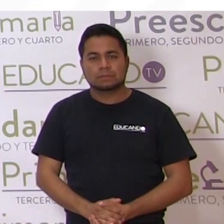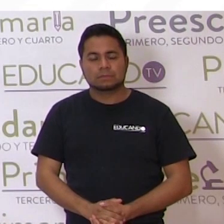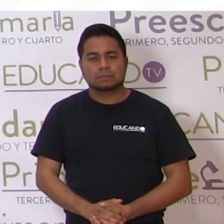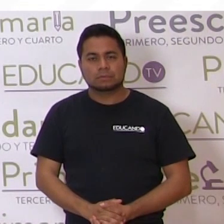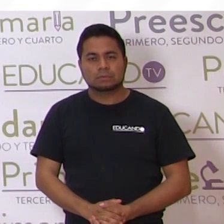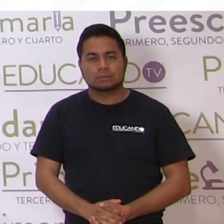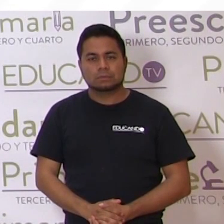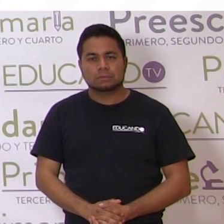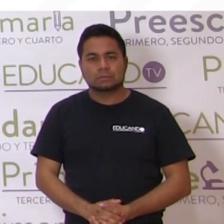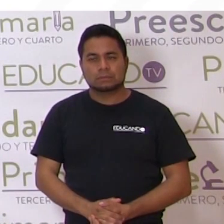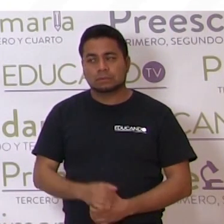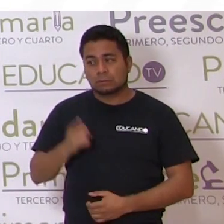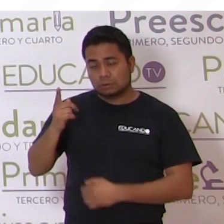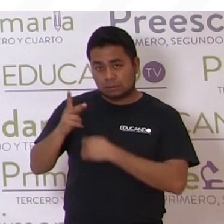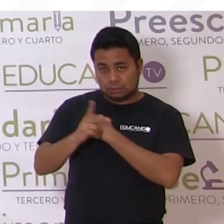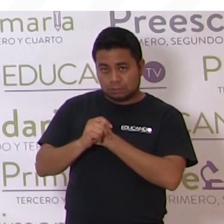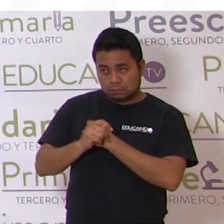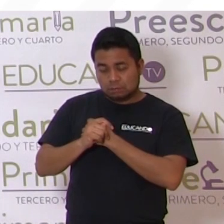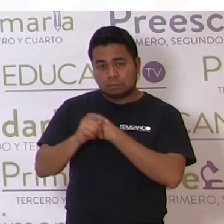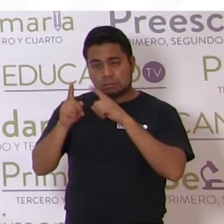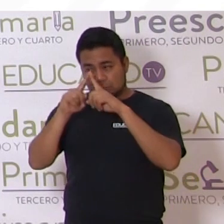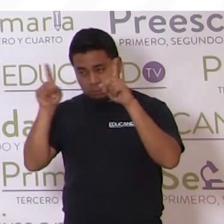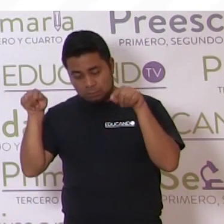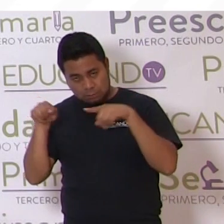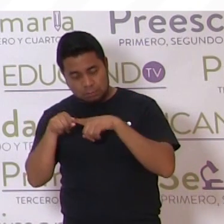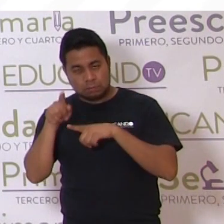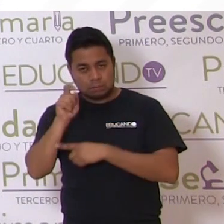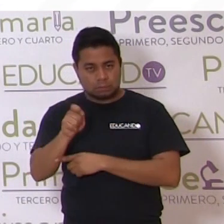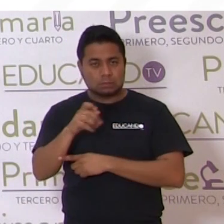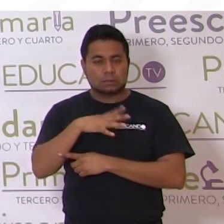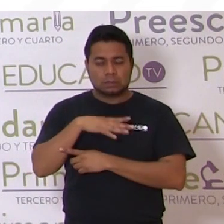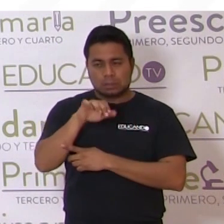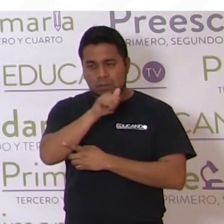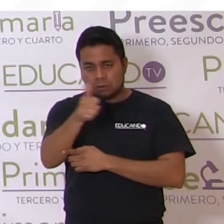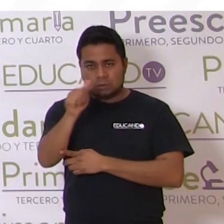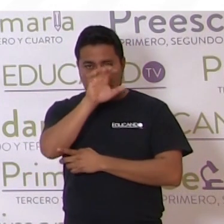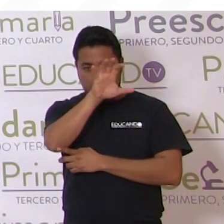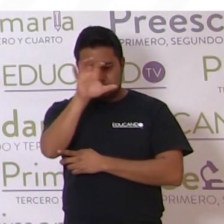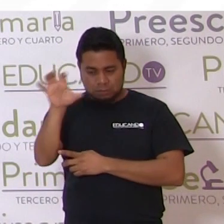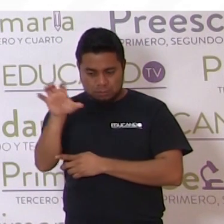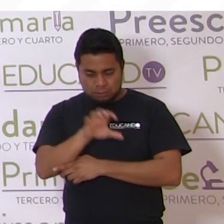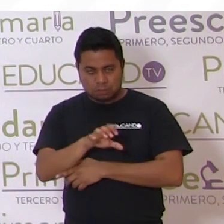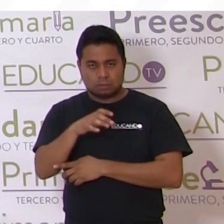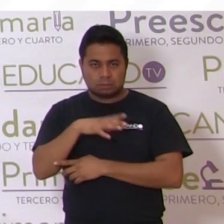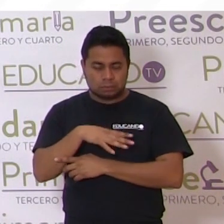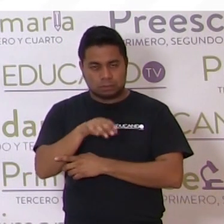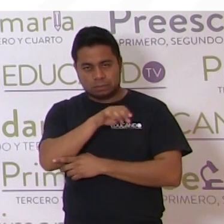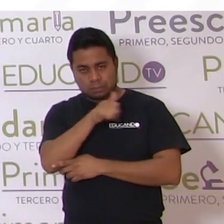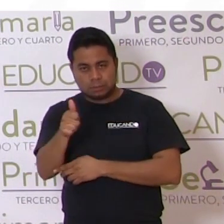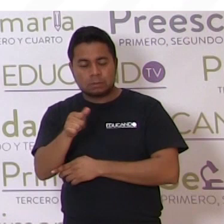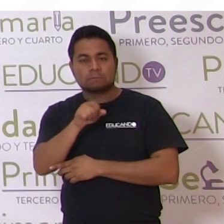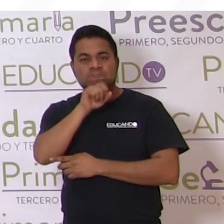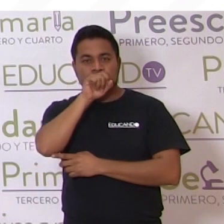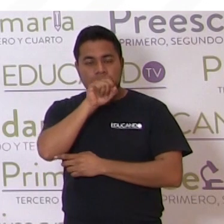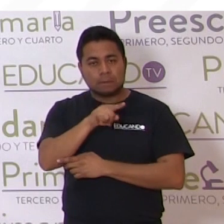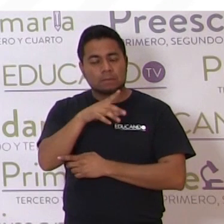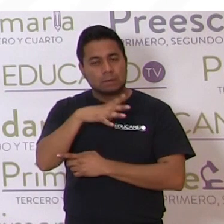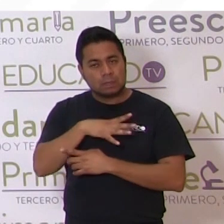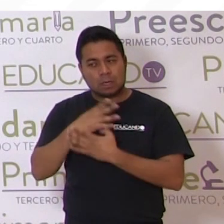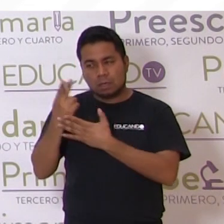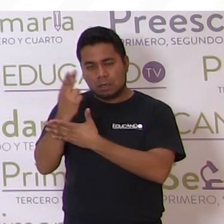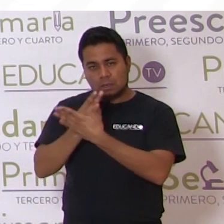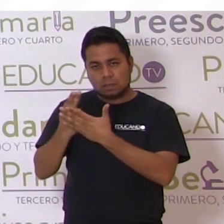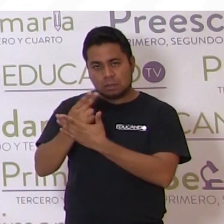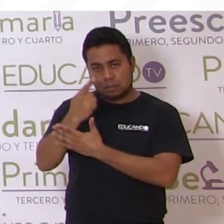En la siguiente imagen estamos viendo otro diagrama y es también un diagrama